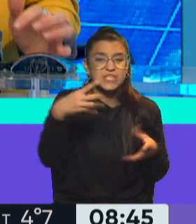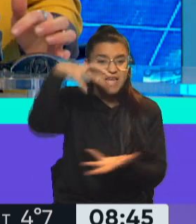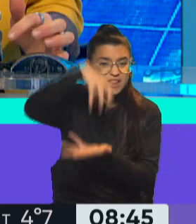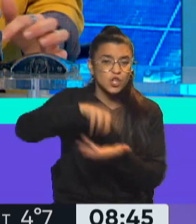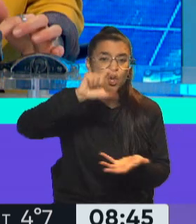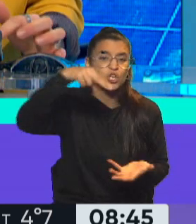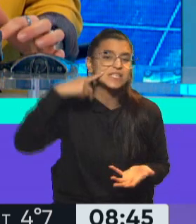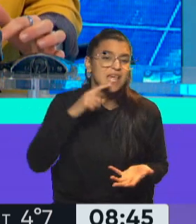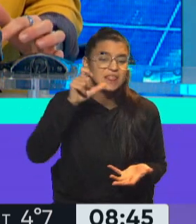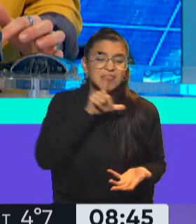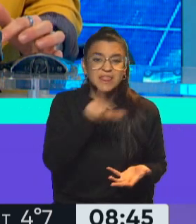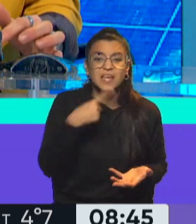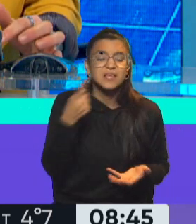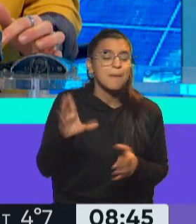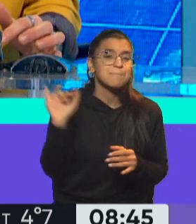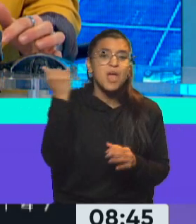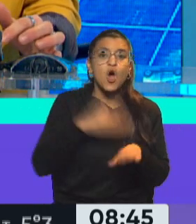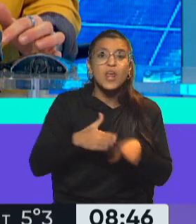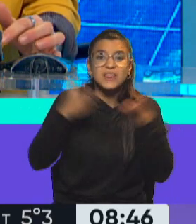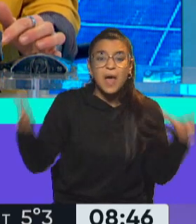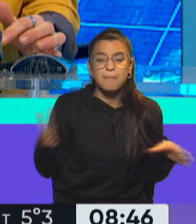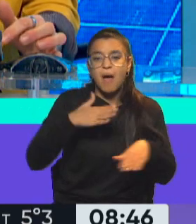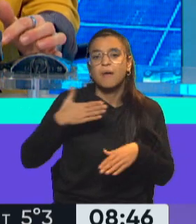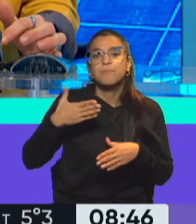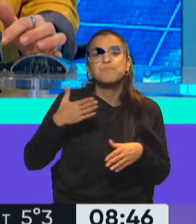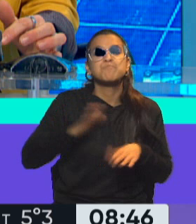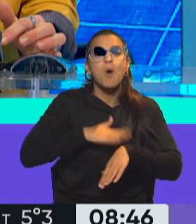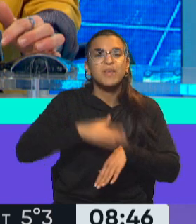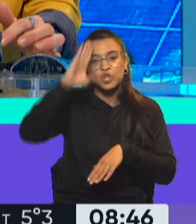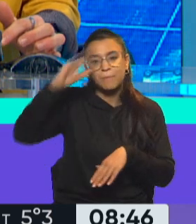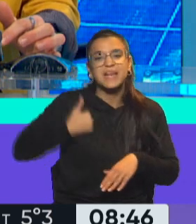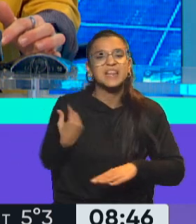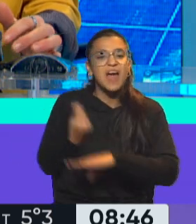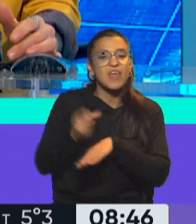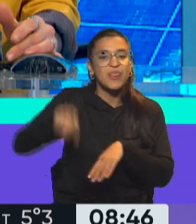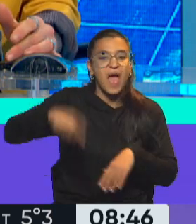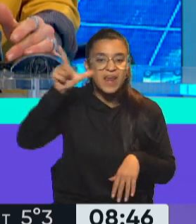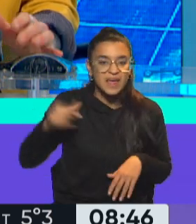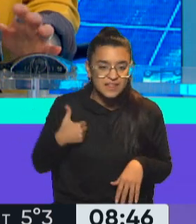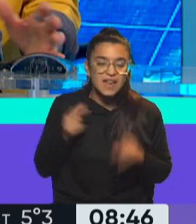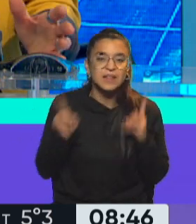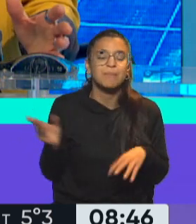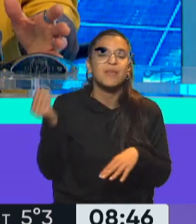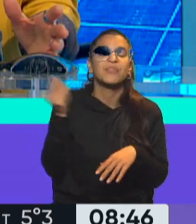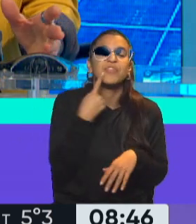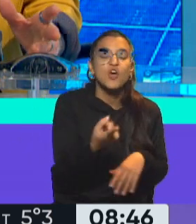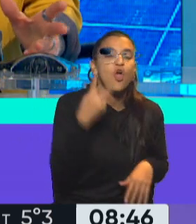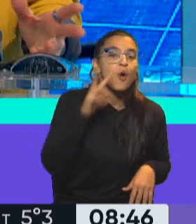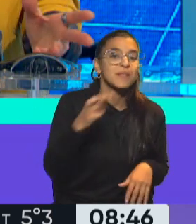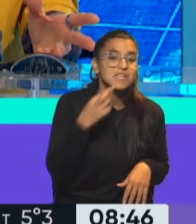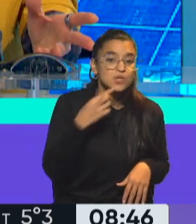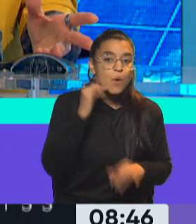a inversión había sido el proceso militar en la República Argentina, y además agregaba en 2019 dos